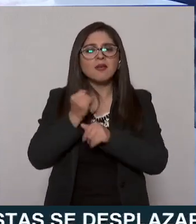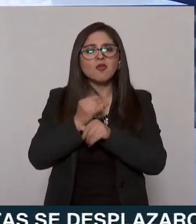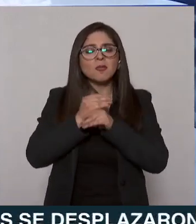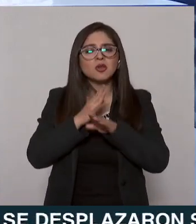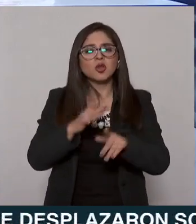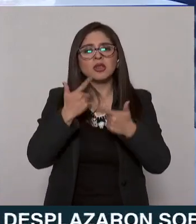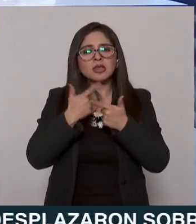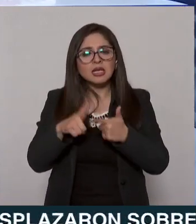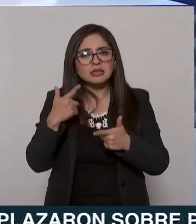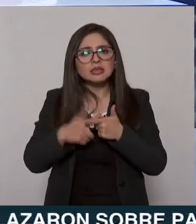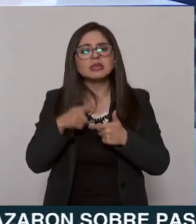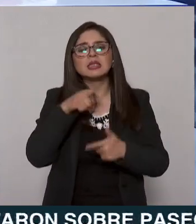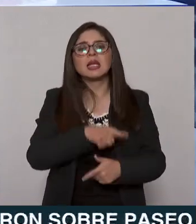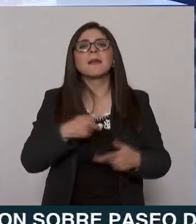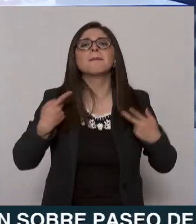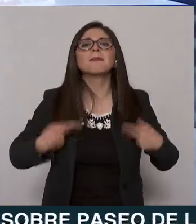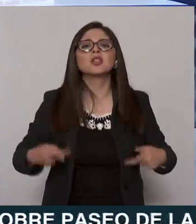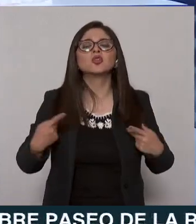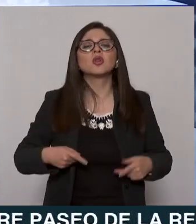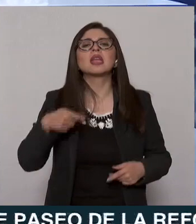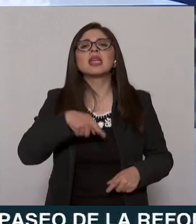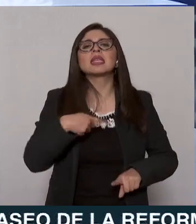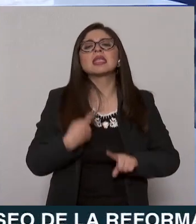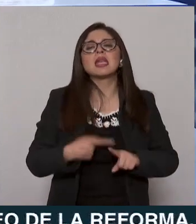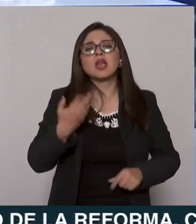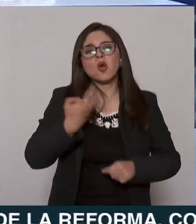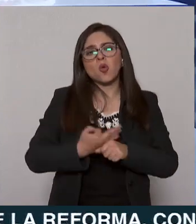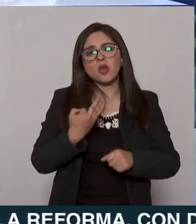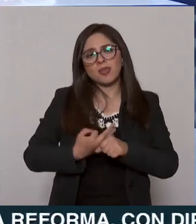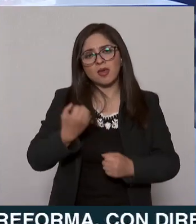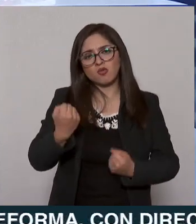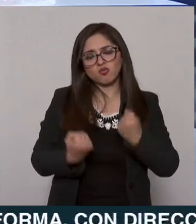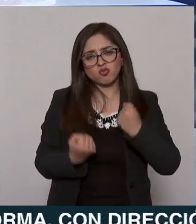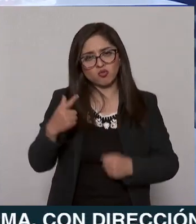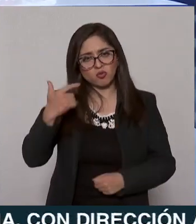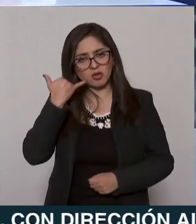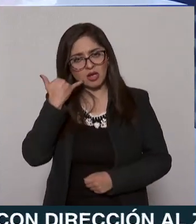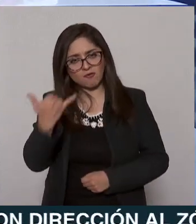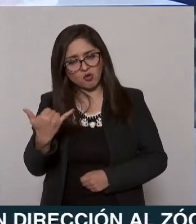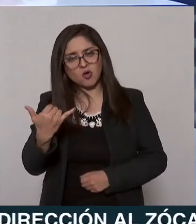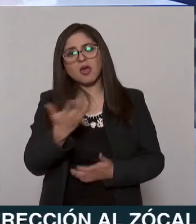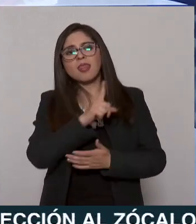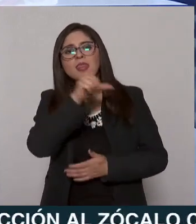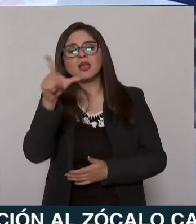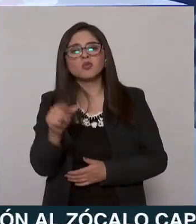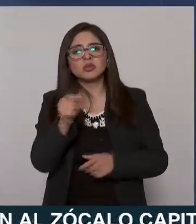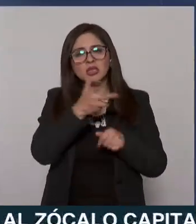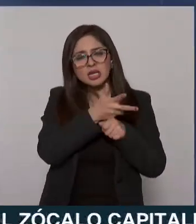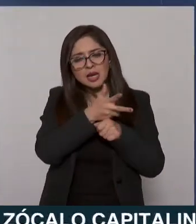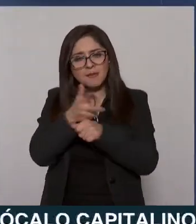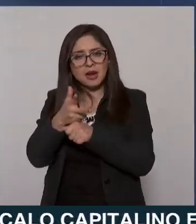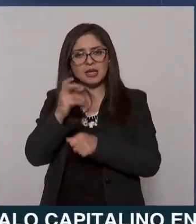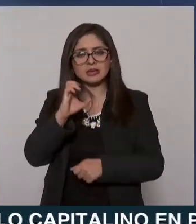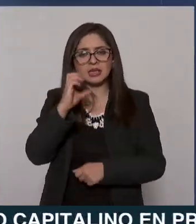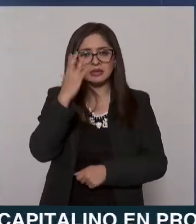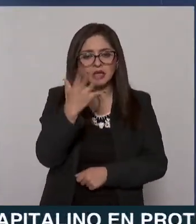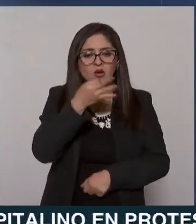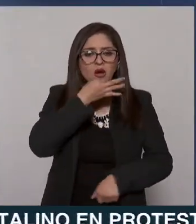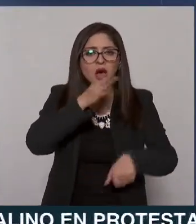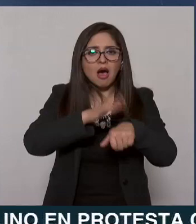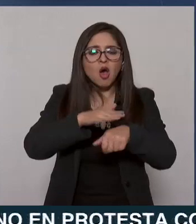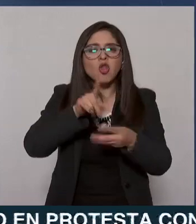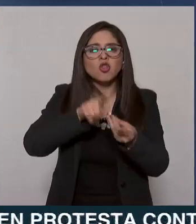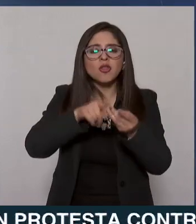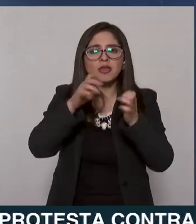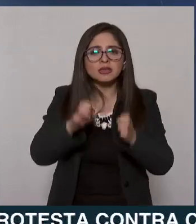los datos de la persona que tiene el smartphone, y las cámaras del C5 pueden ubicar en dónde te encuentras, armar un